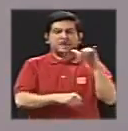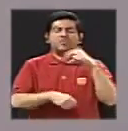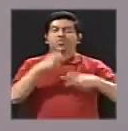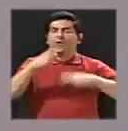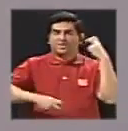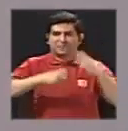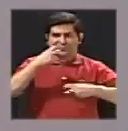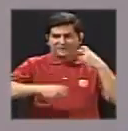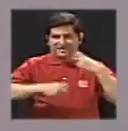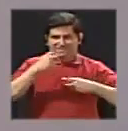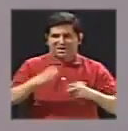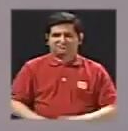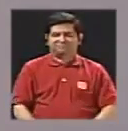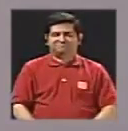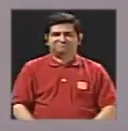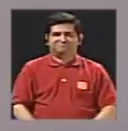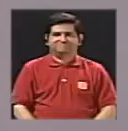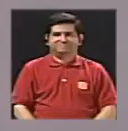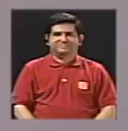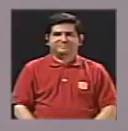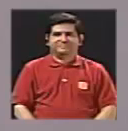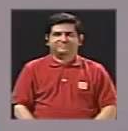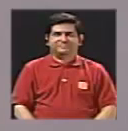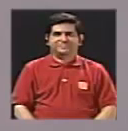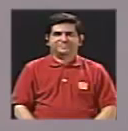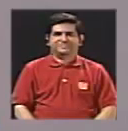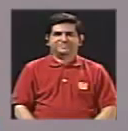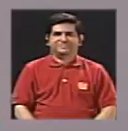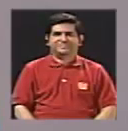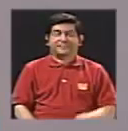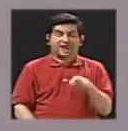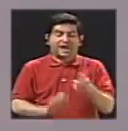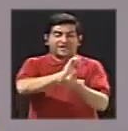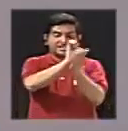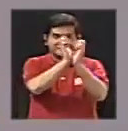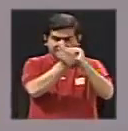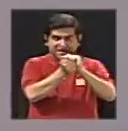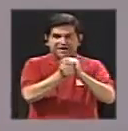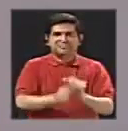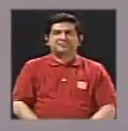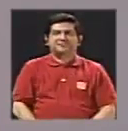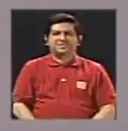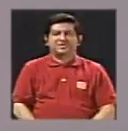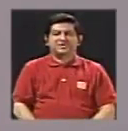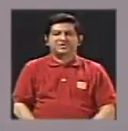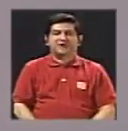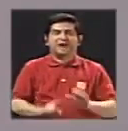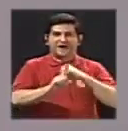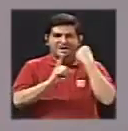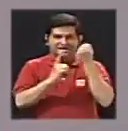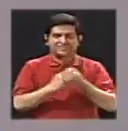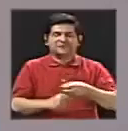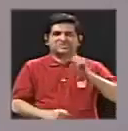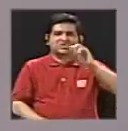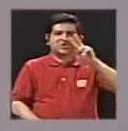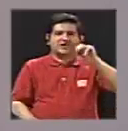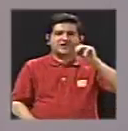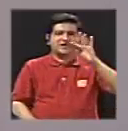problema, porque se hizo ese cambio a Integra 1,